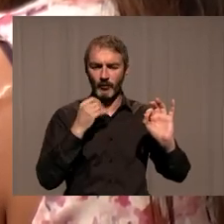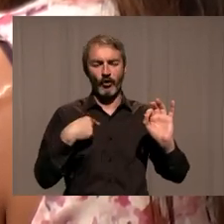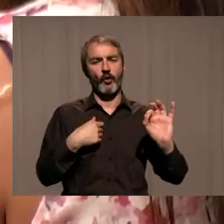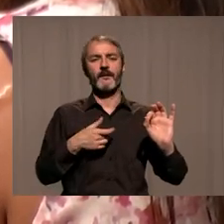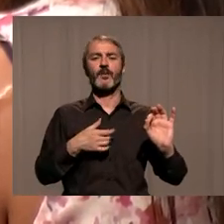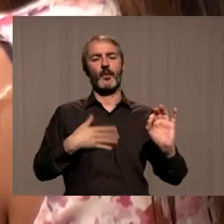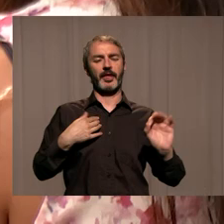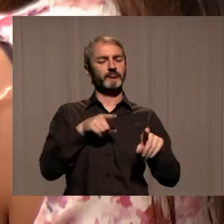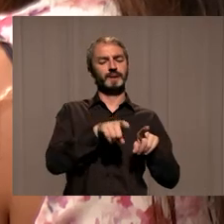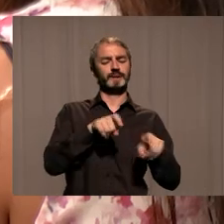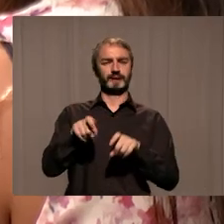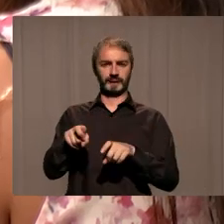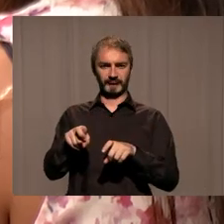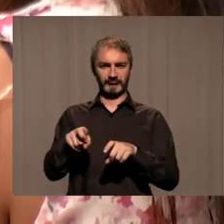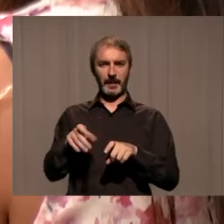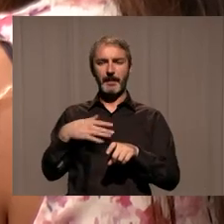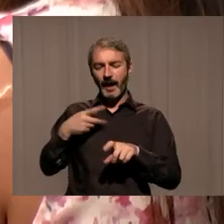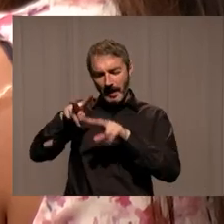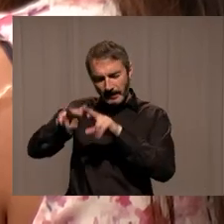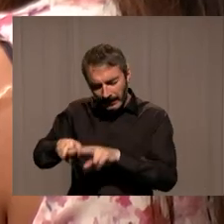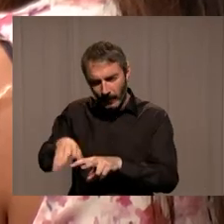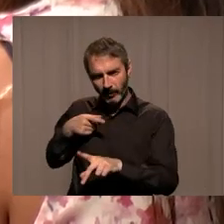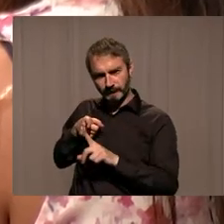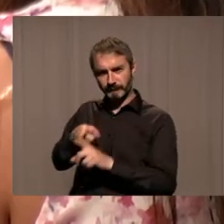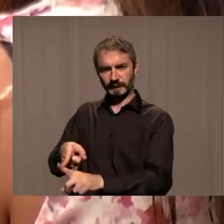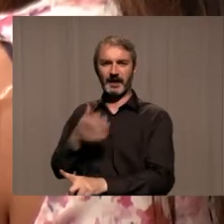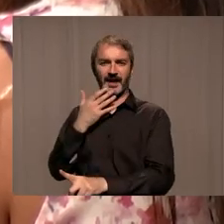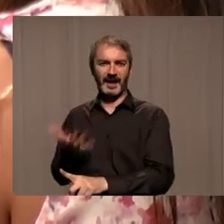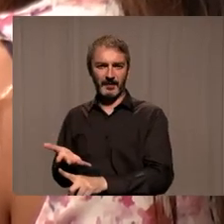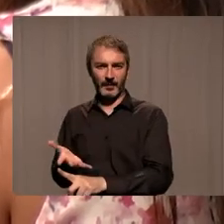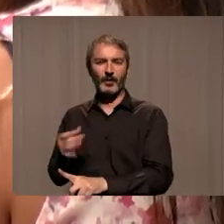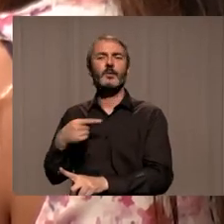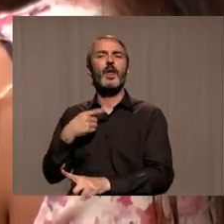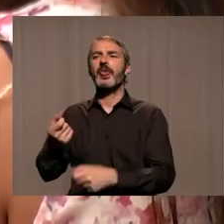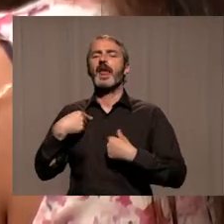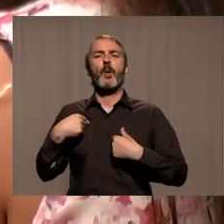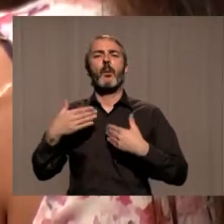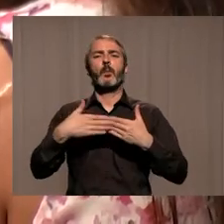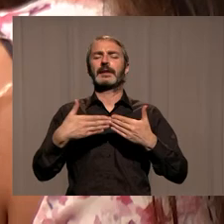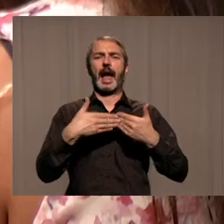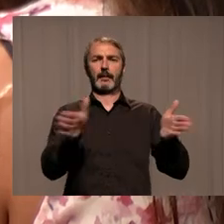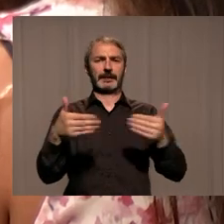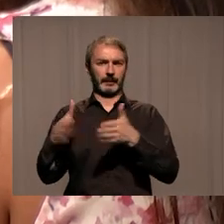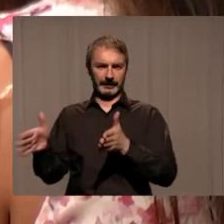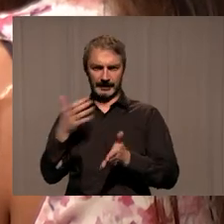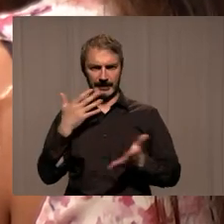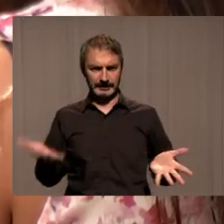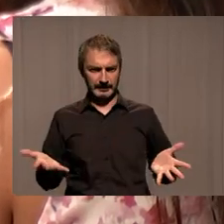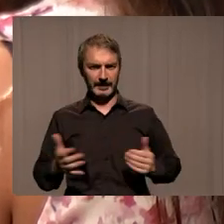elegir cualquier cosa que quiero investigar más. Claro. Y me abre muchos caminos, ¿sabes? Entonces elegí la